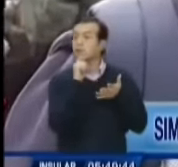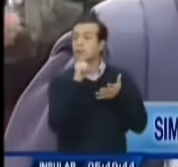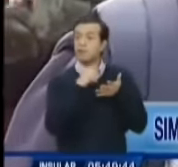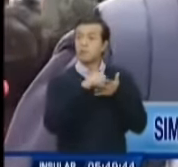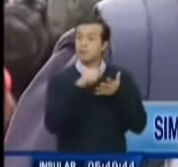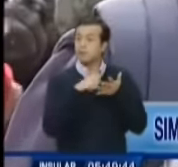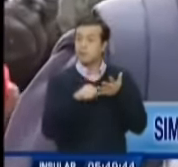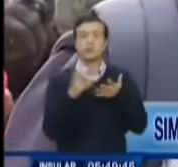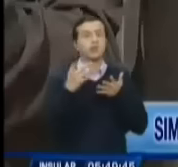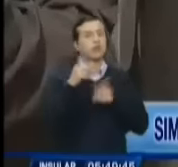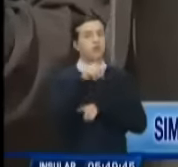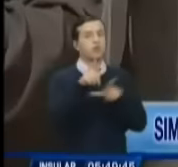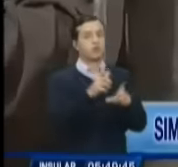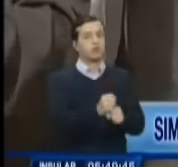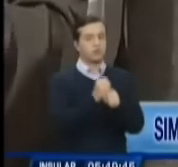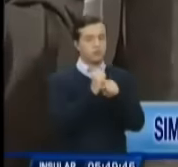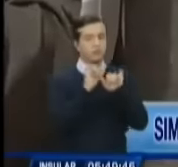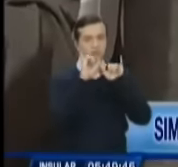para llegar a este punto seguro.